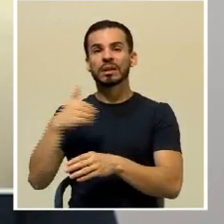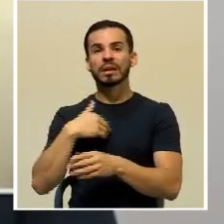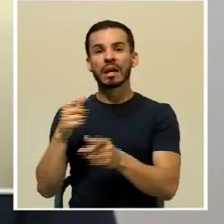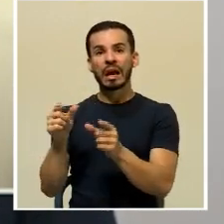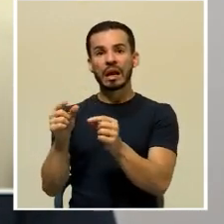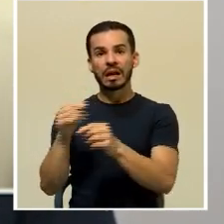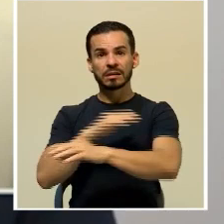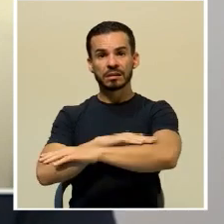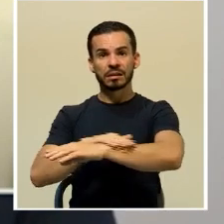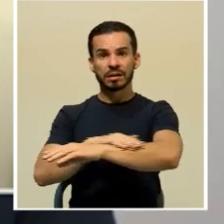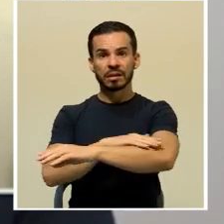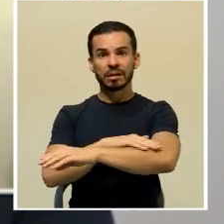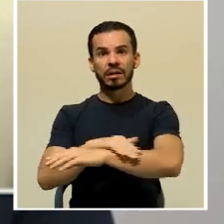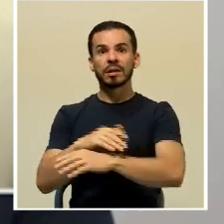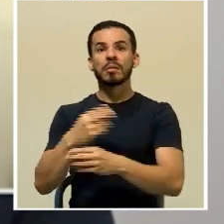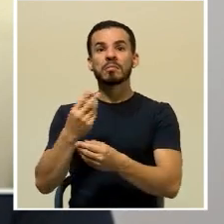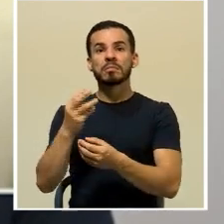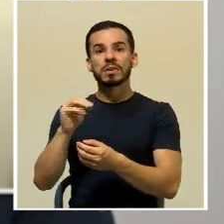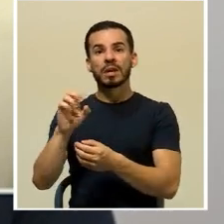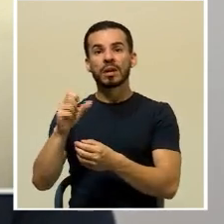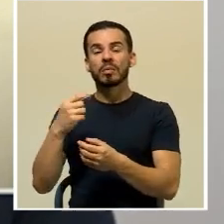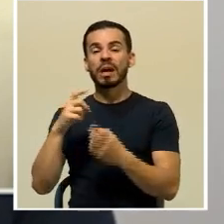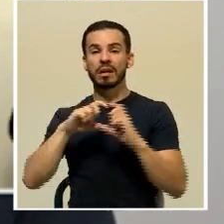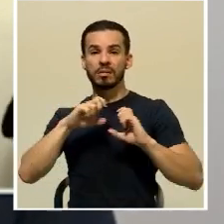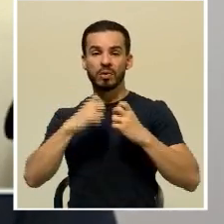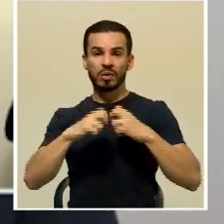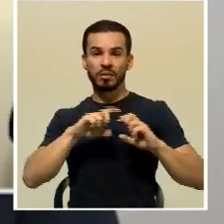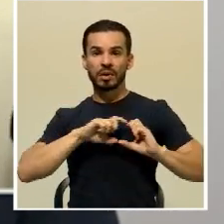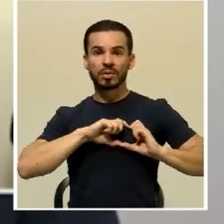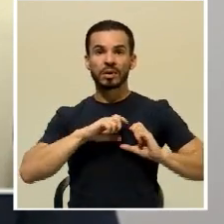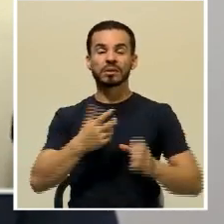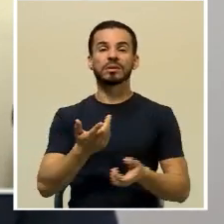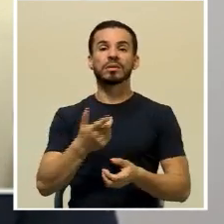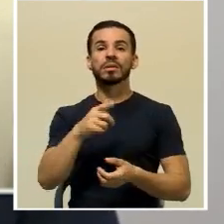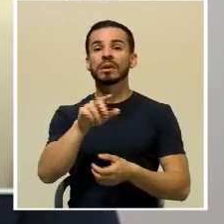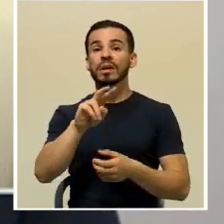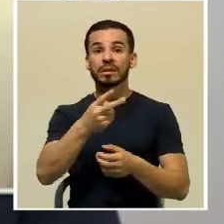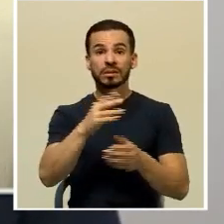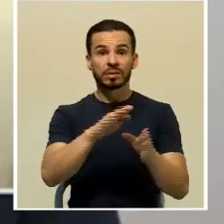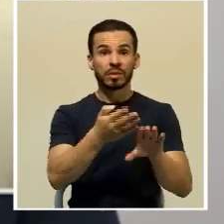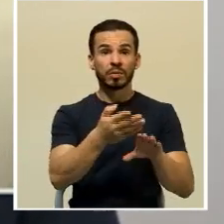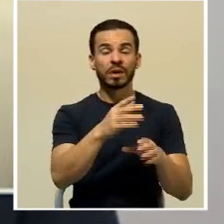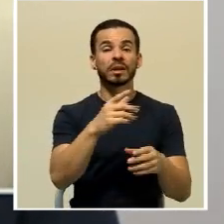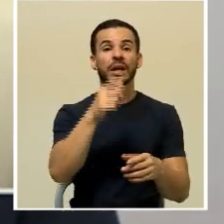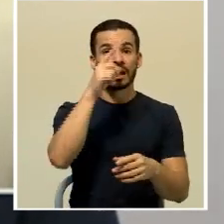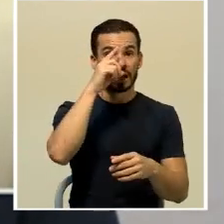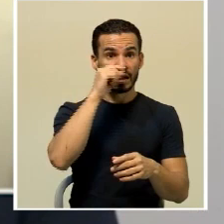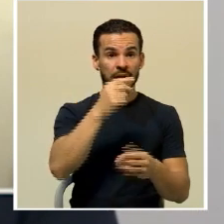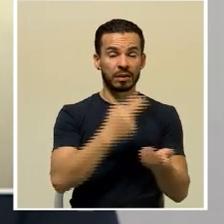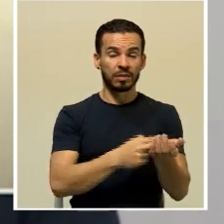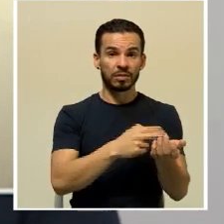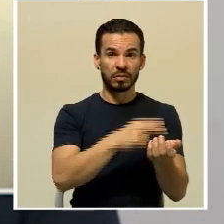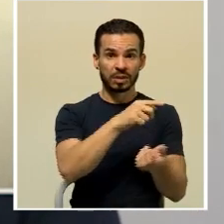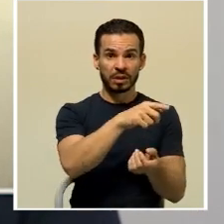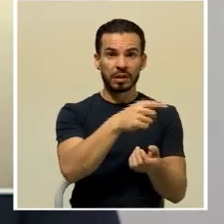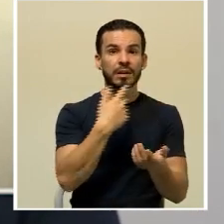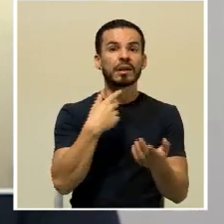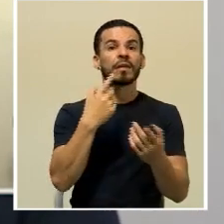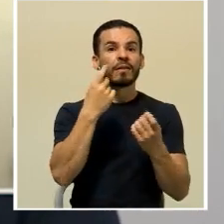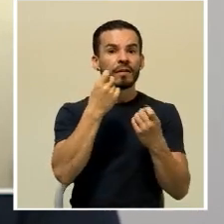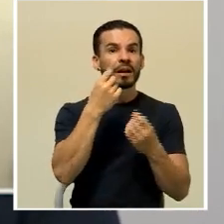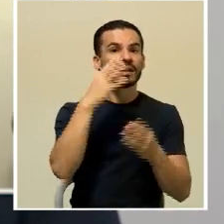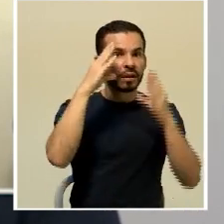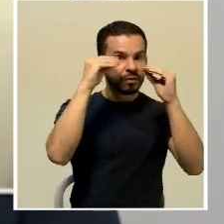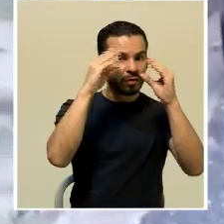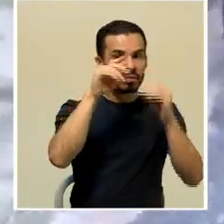de cáncer de piel, mieloma múltiple y arritmia cardíaca. El segundo fallecimiento se registra en el Hospital Calderón Guardia y se está en proceso de